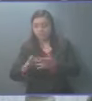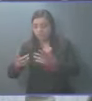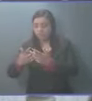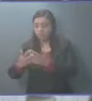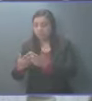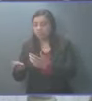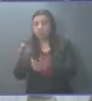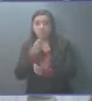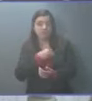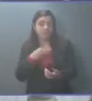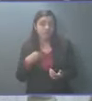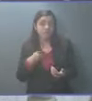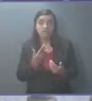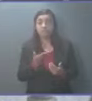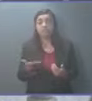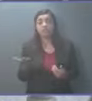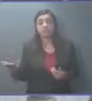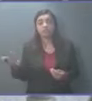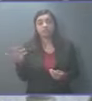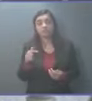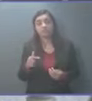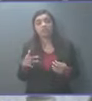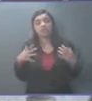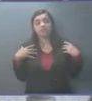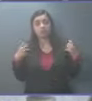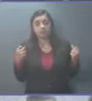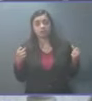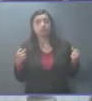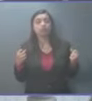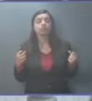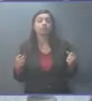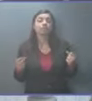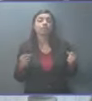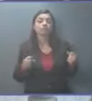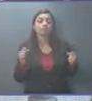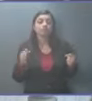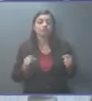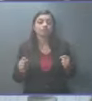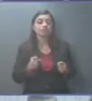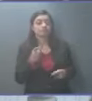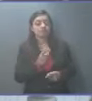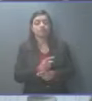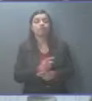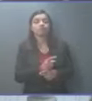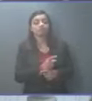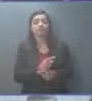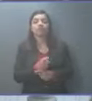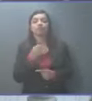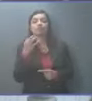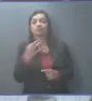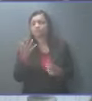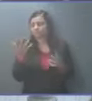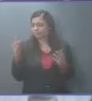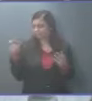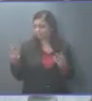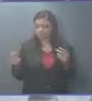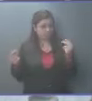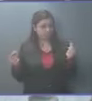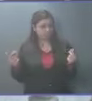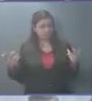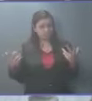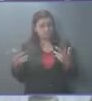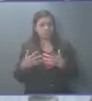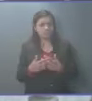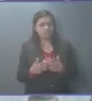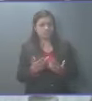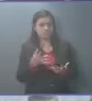los insumos y todo lo que a salud se refiere, precisamente son montos que son bastante similares a los